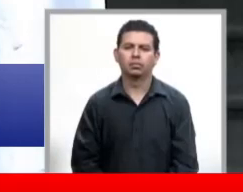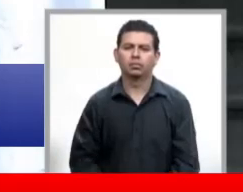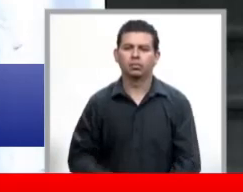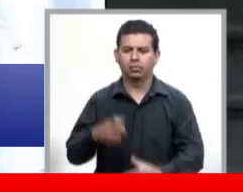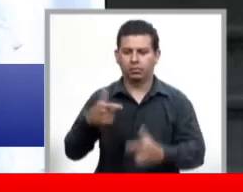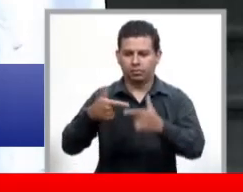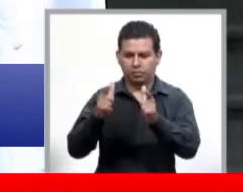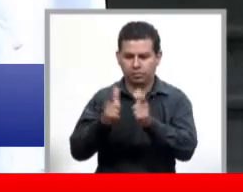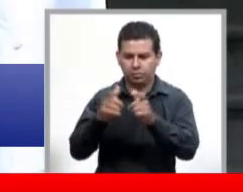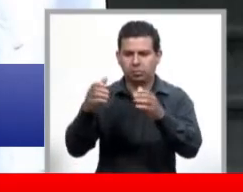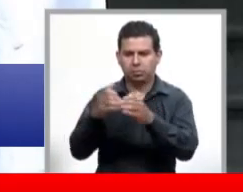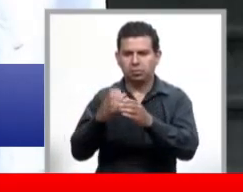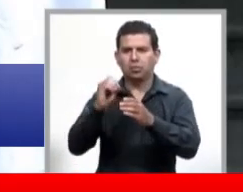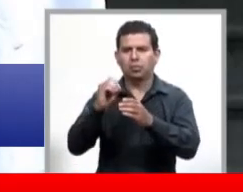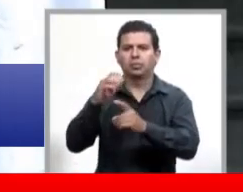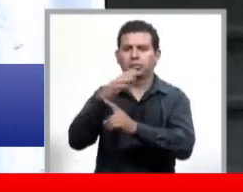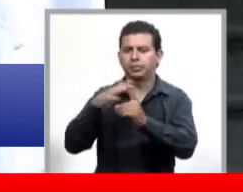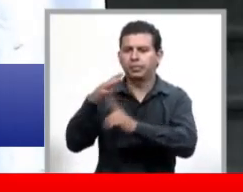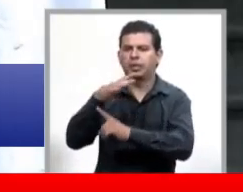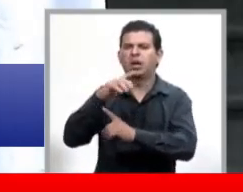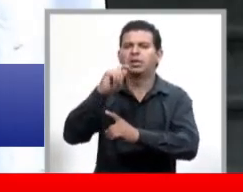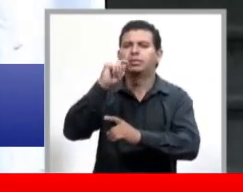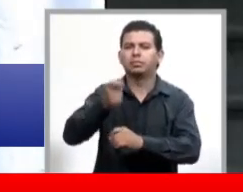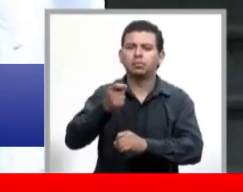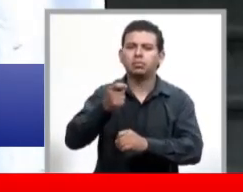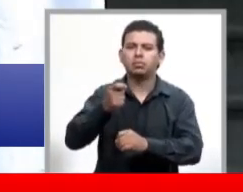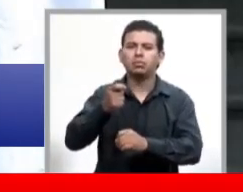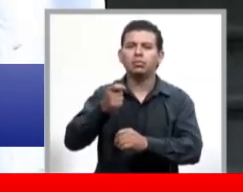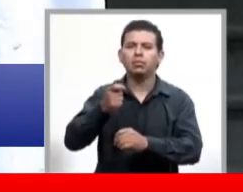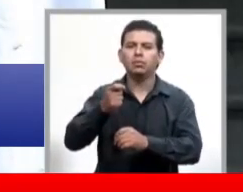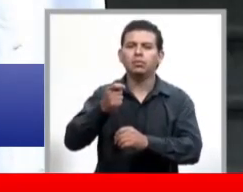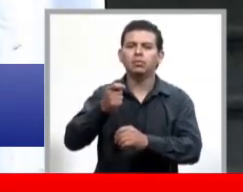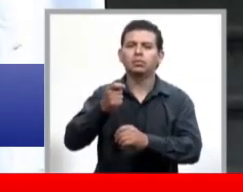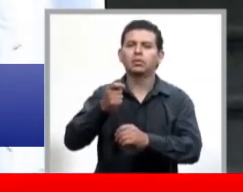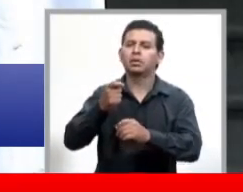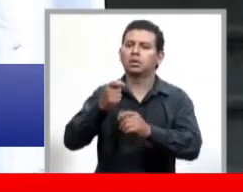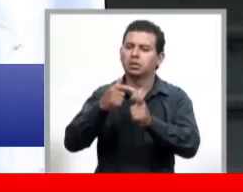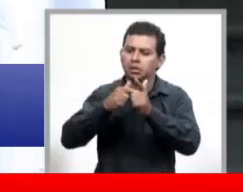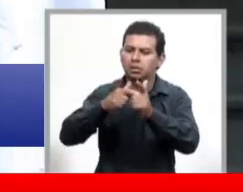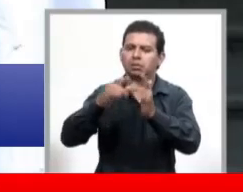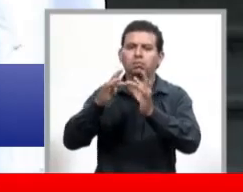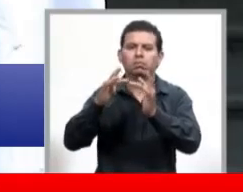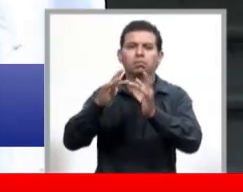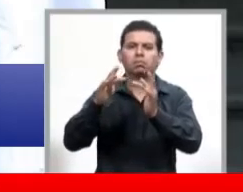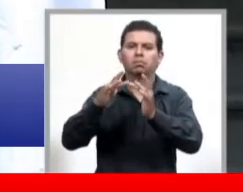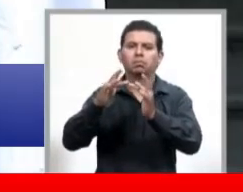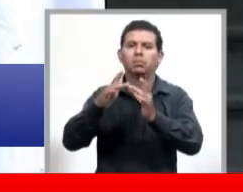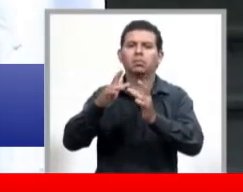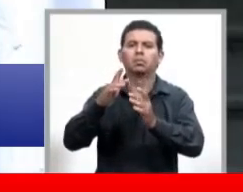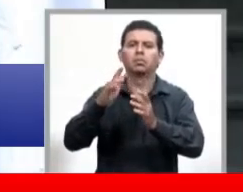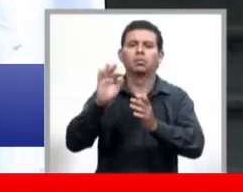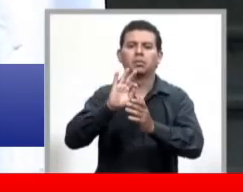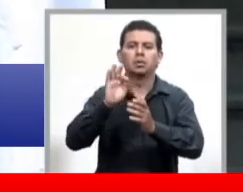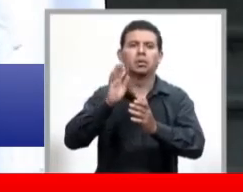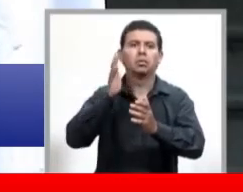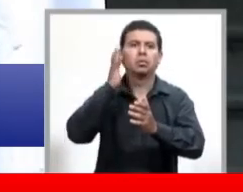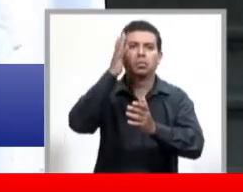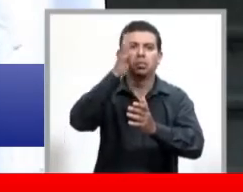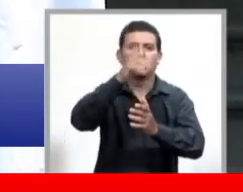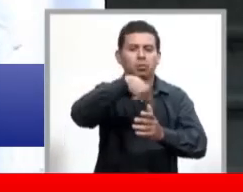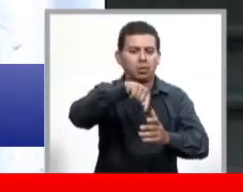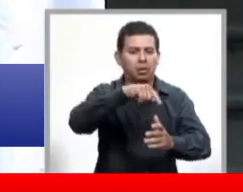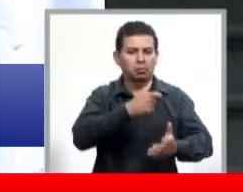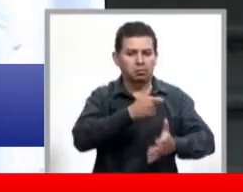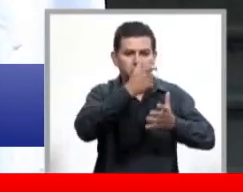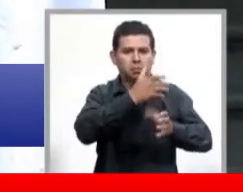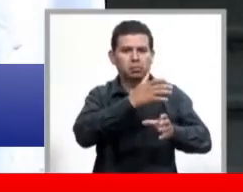aislamiento social y que no haya la coordinación para poder entregar los apoyos